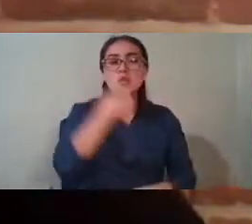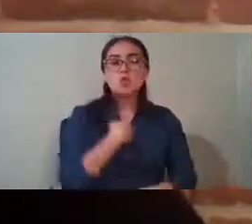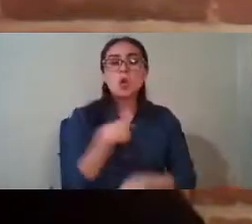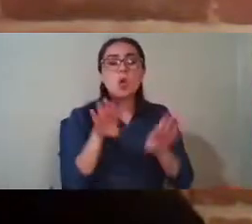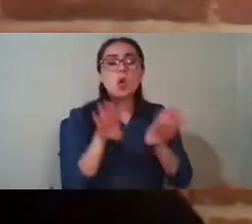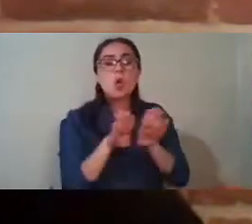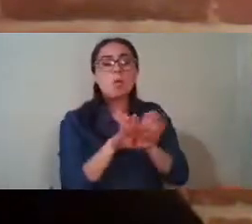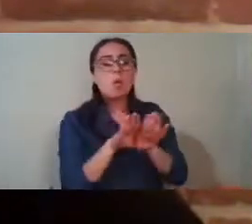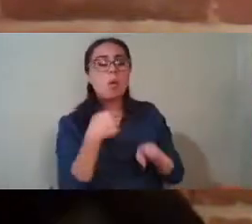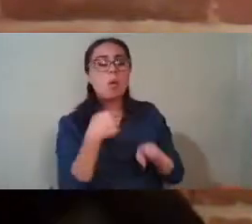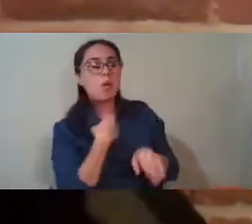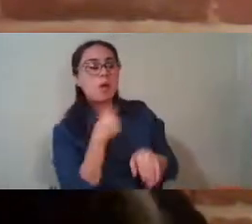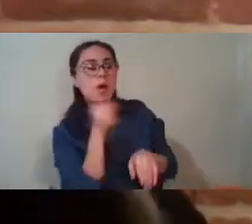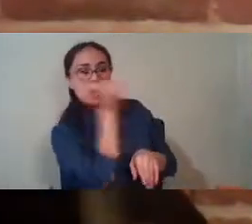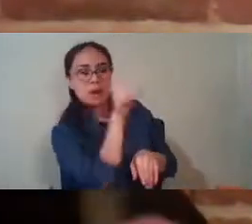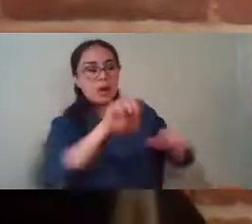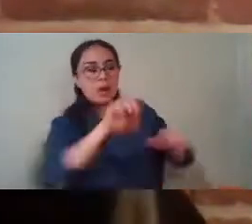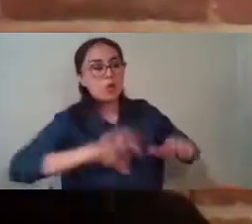mis semillas.